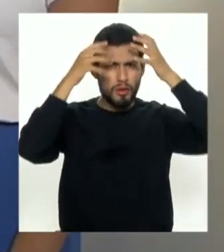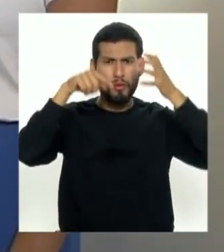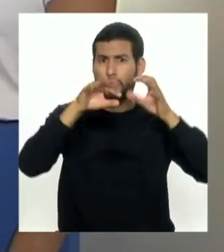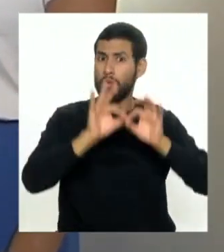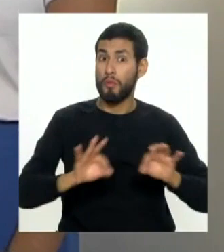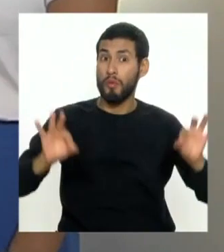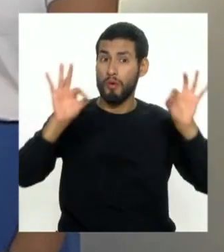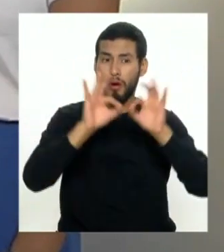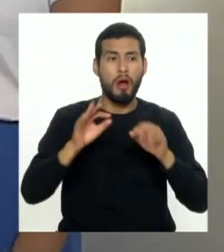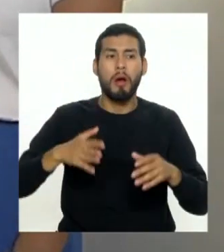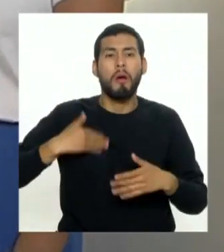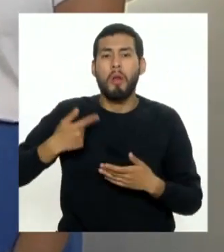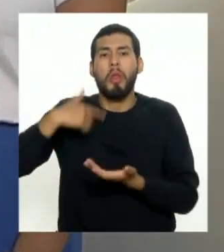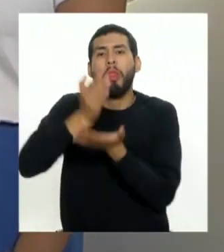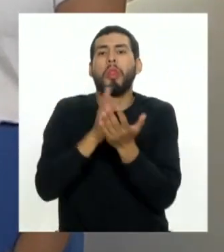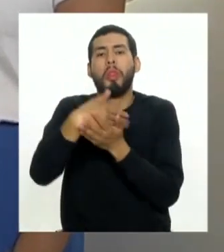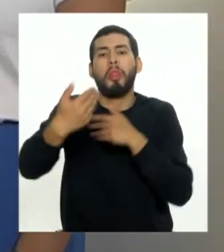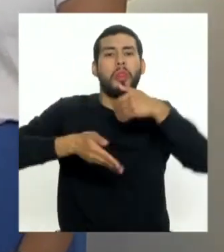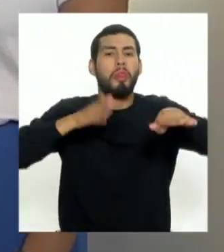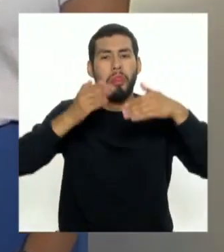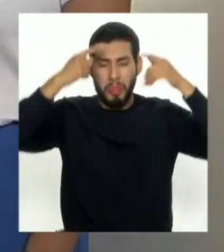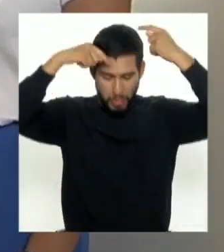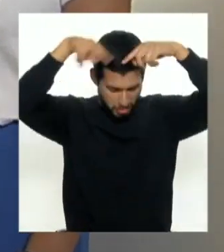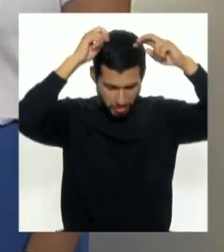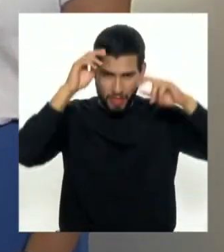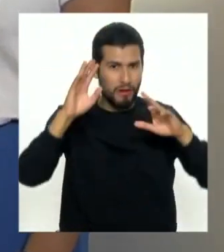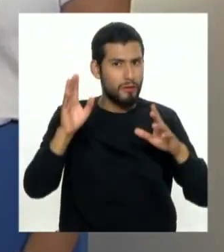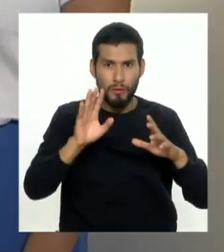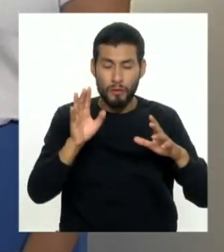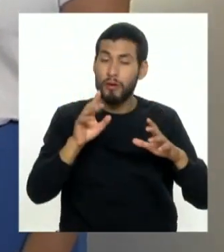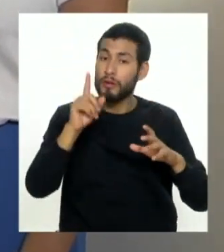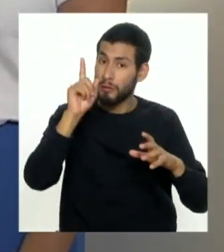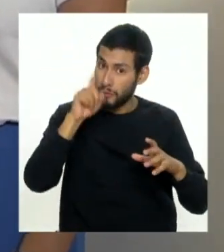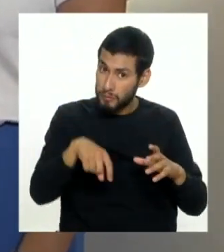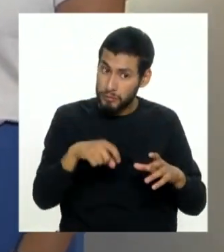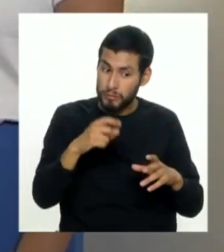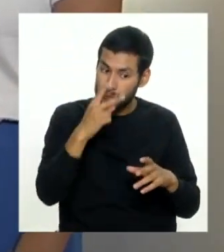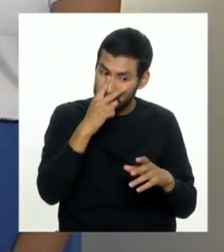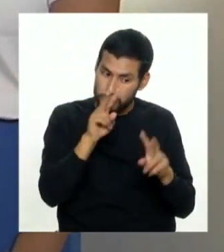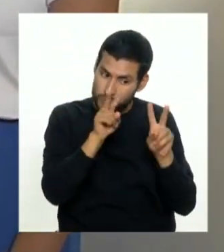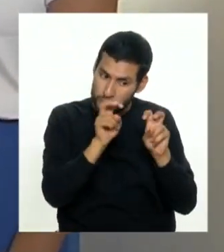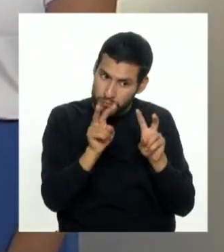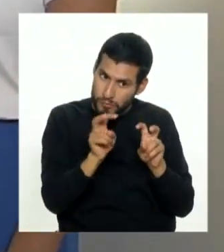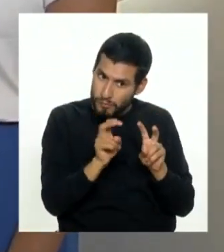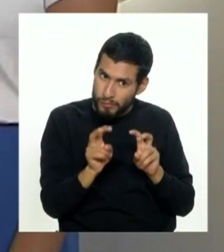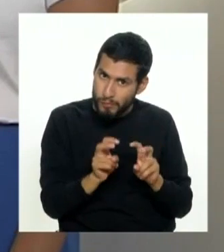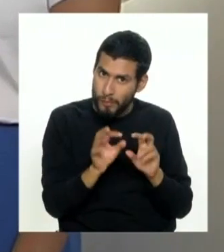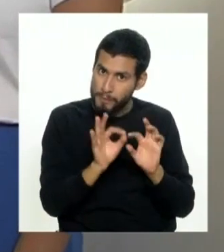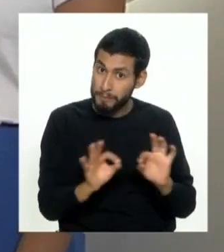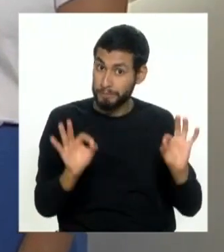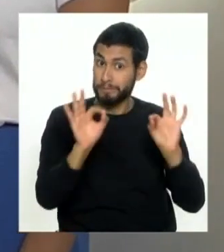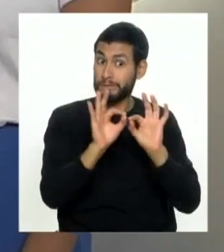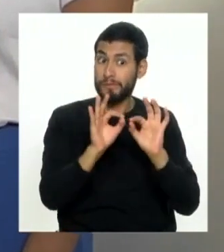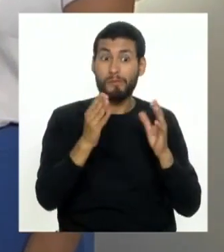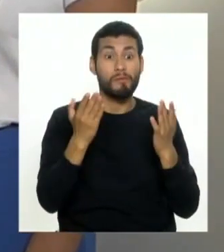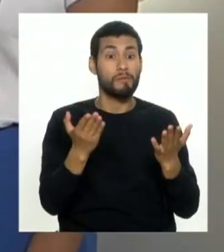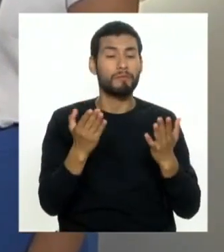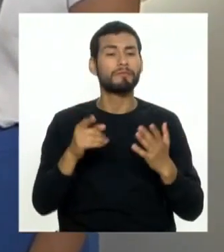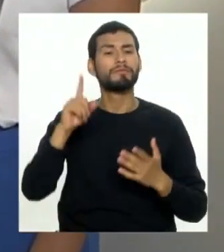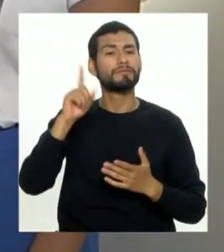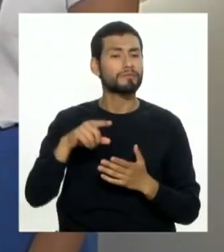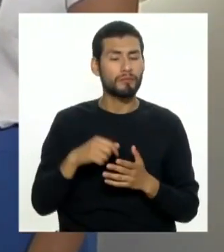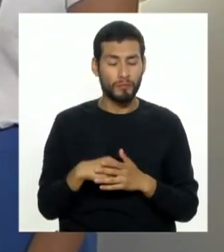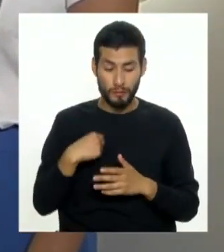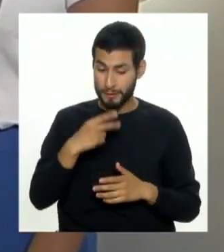que no podemos cortar así a la sin tener una meditación, ¿no? Entonces, lo que hacemos es tener